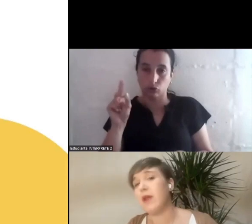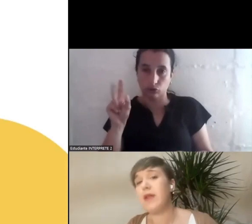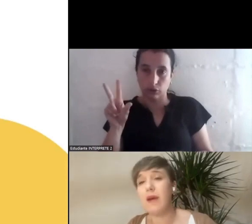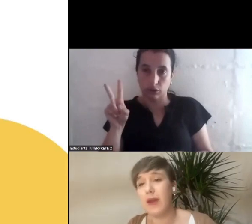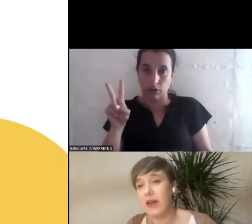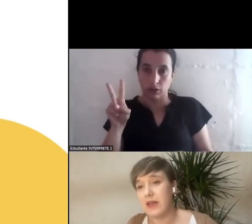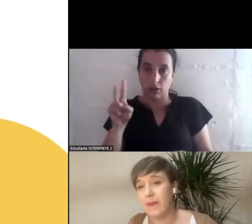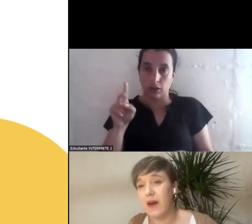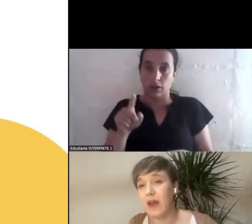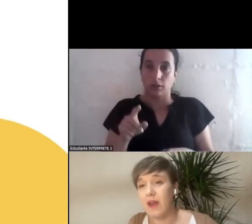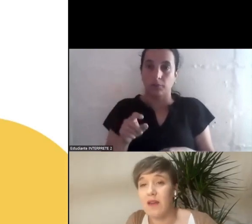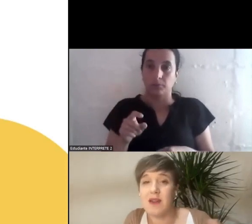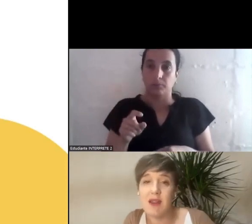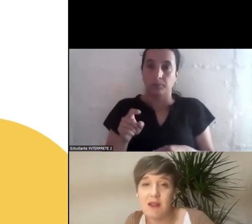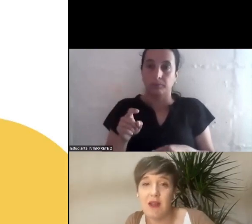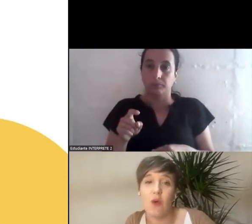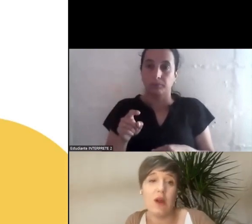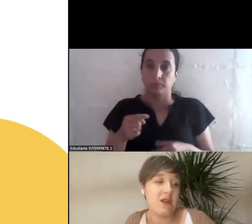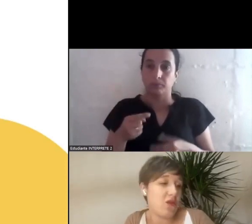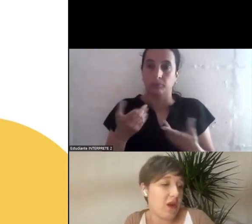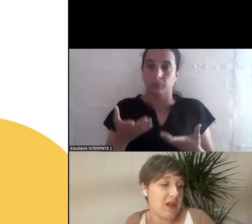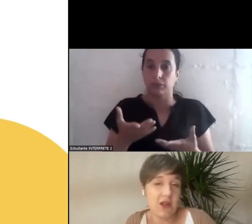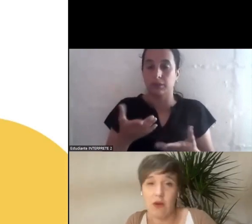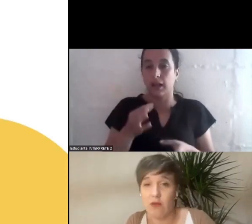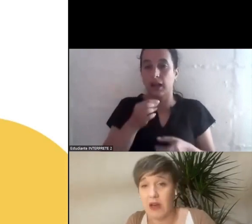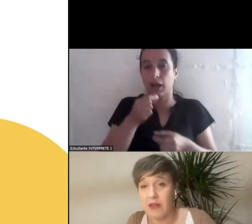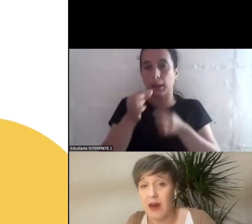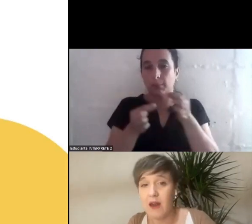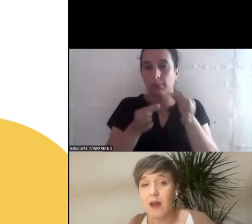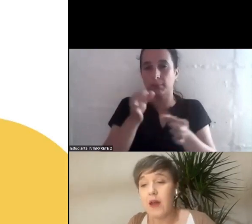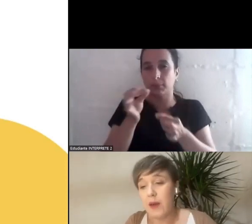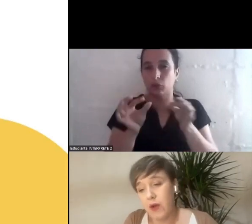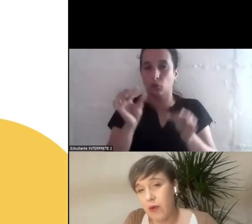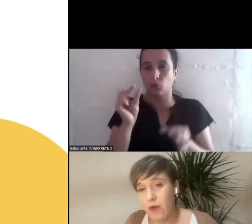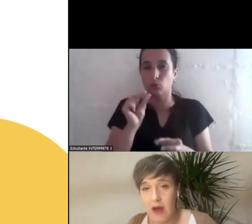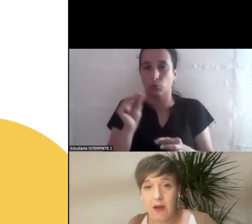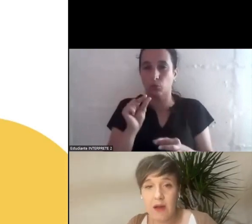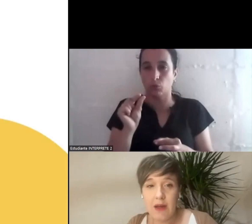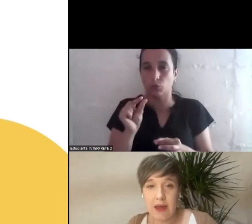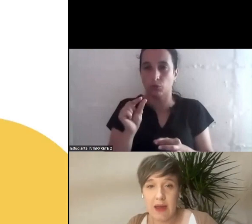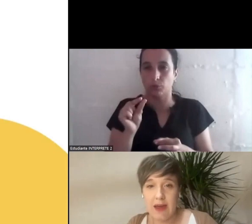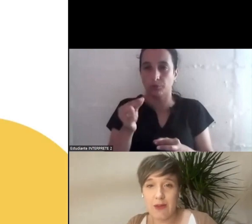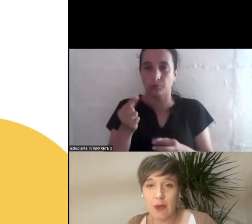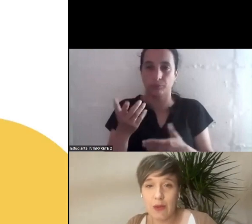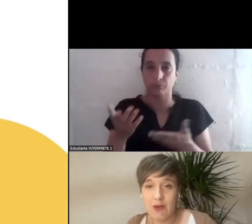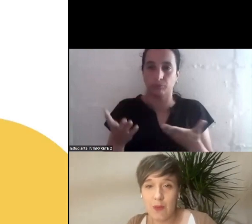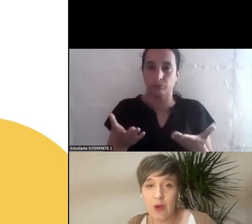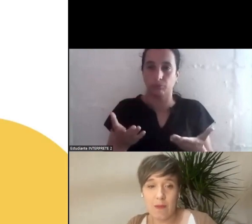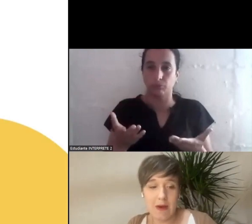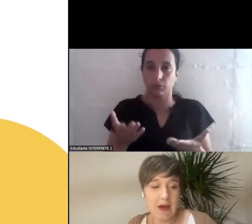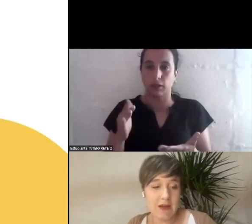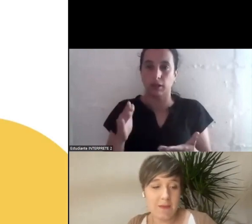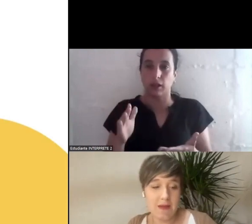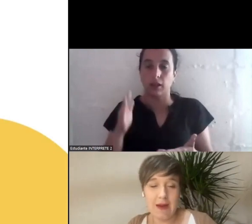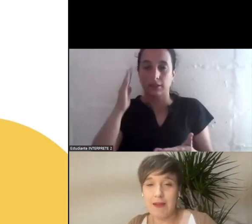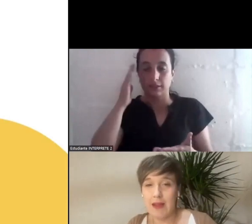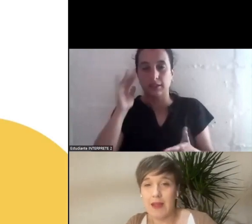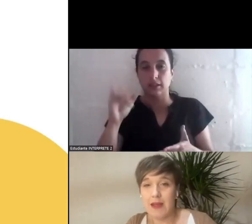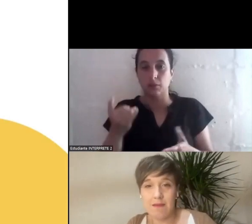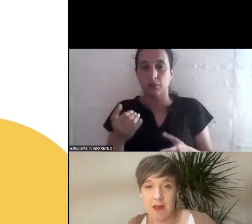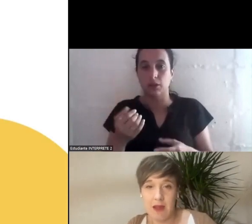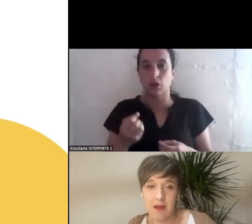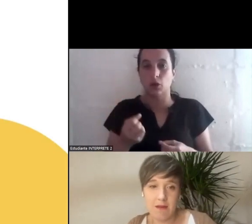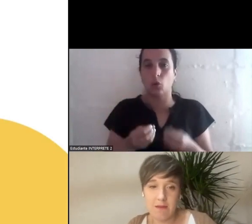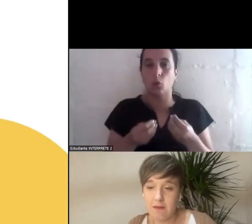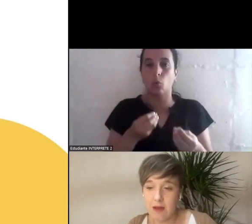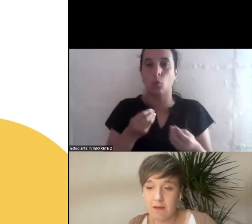ellas por encima para que se sepa que existen, cuáles son las que se suelen utilizar, pero bueno, ya introducirse un poquito más específicamente en